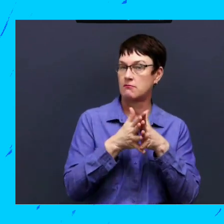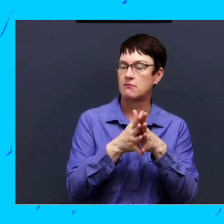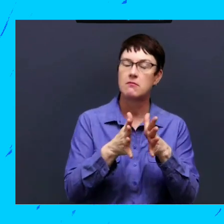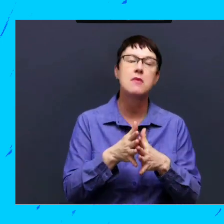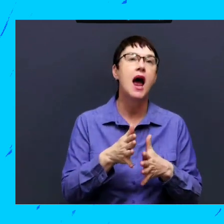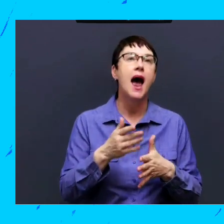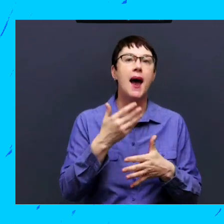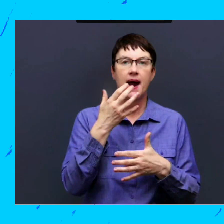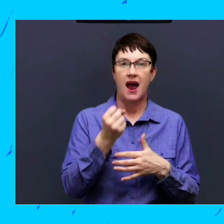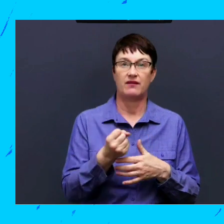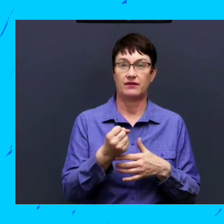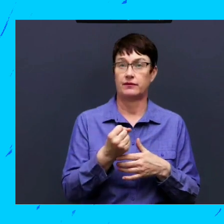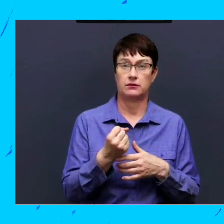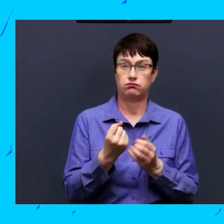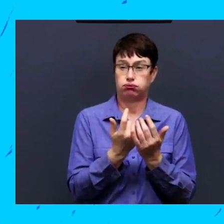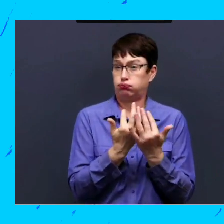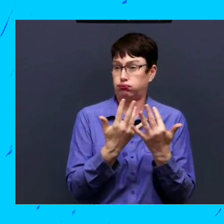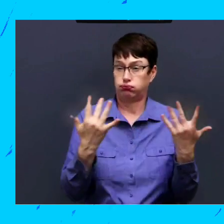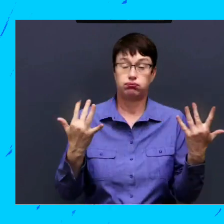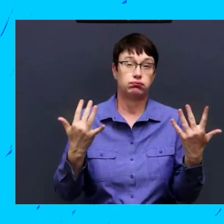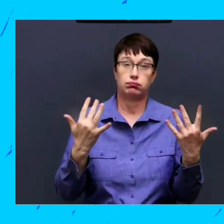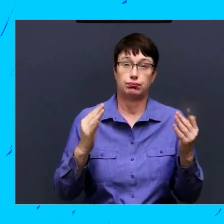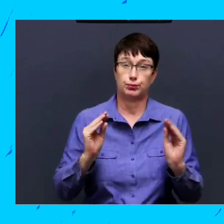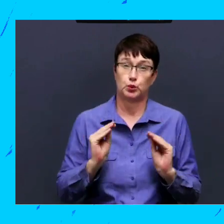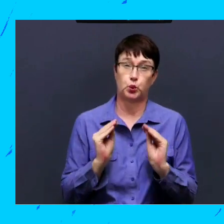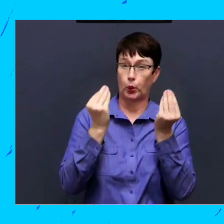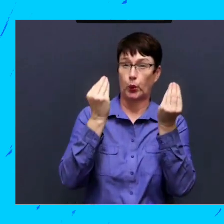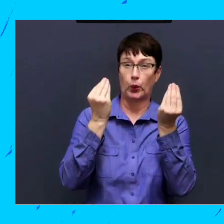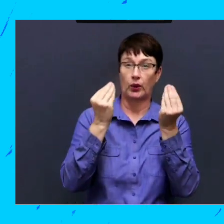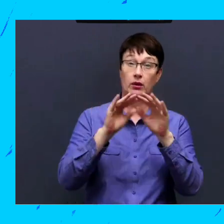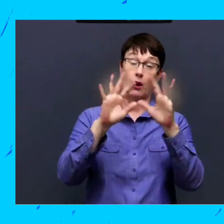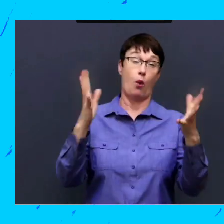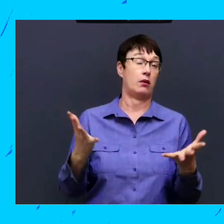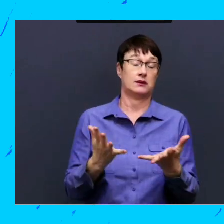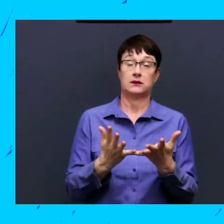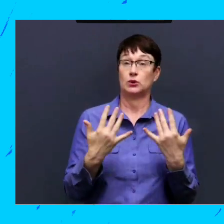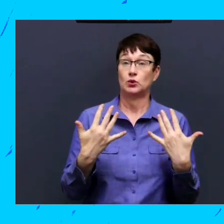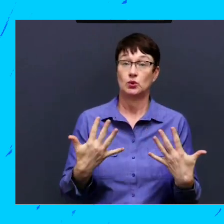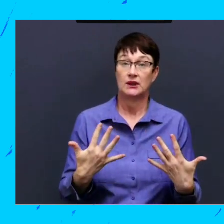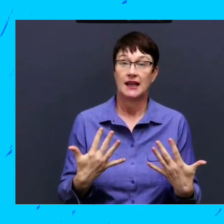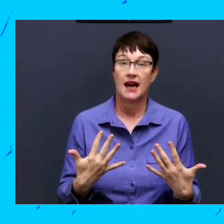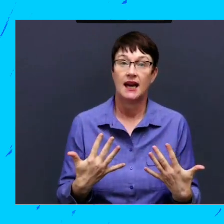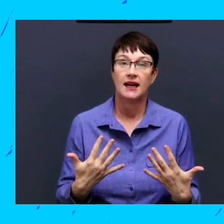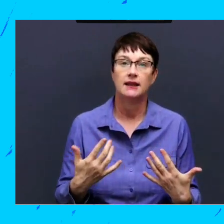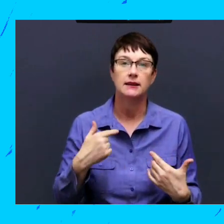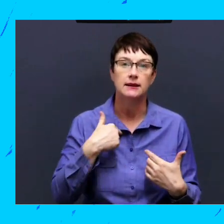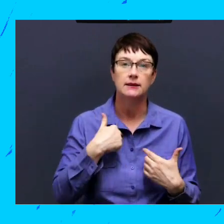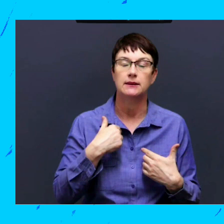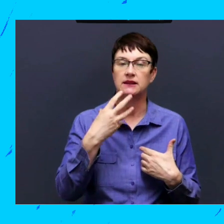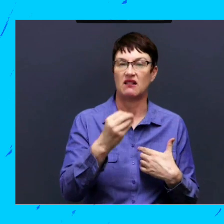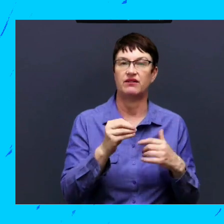de jóvenes en todo el mundo. 1.2 mil millones son adolescentes entre 10 y 19 años.